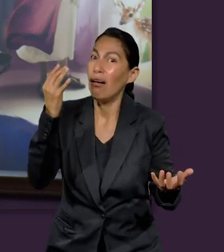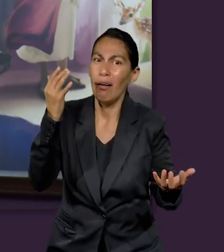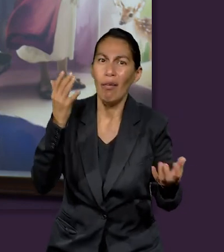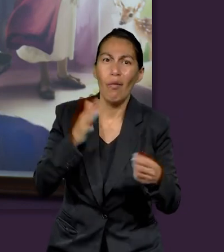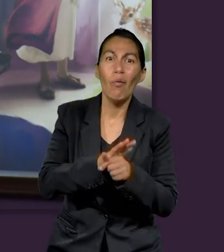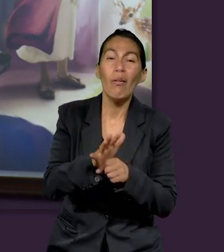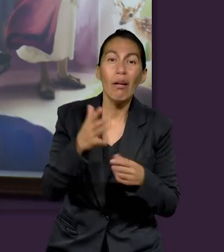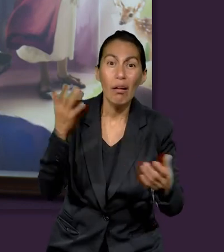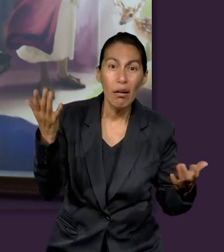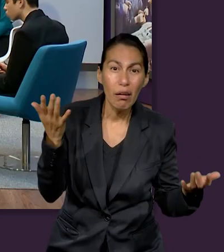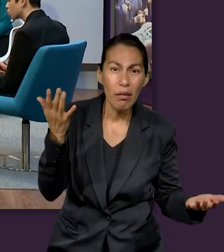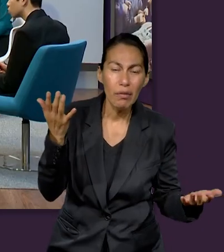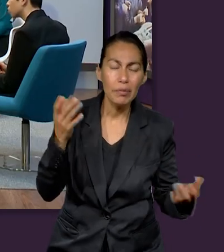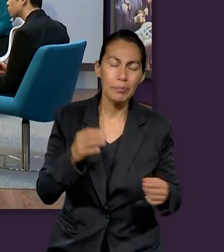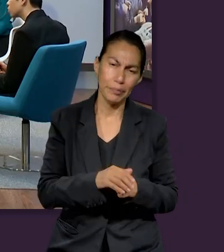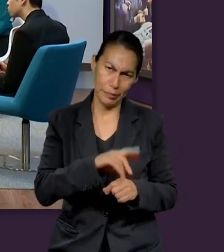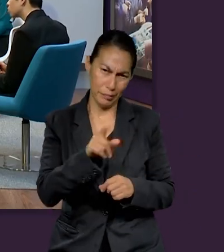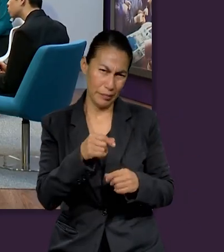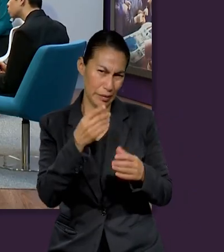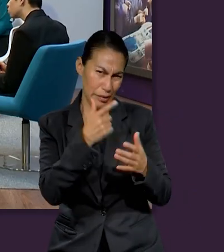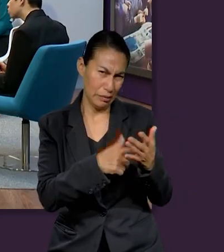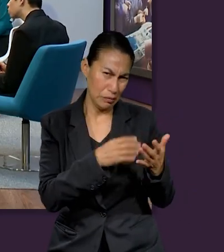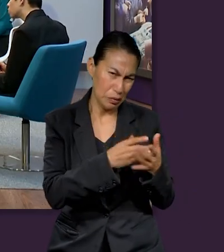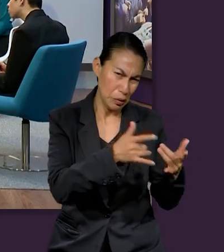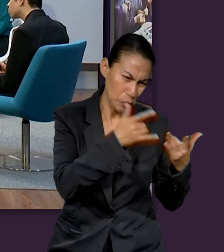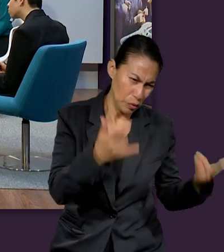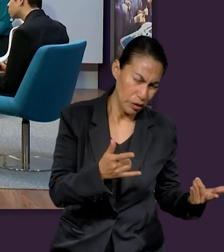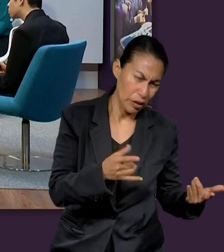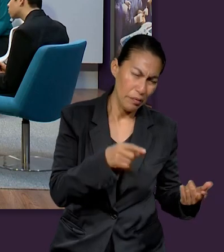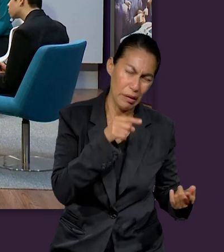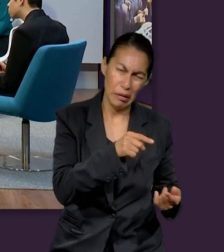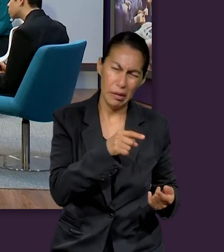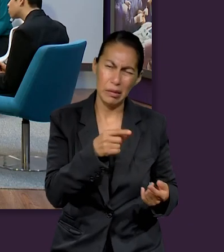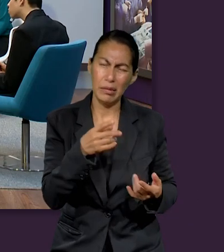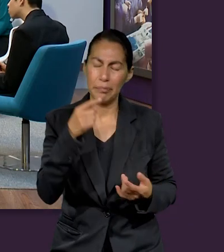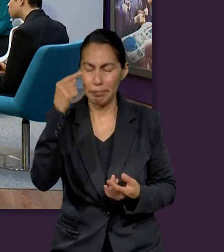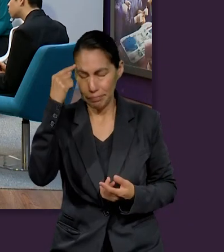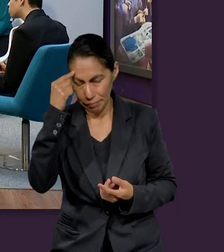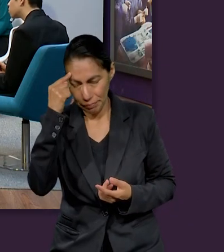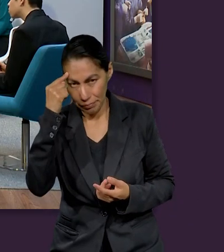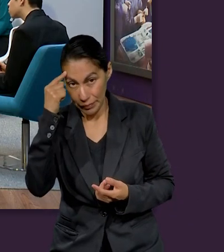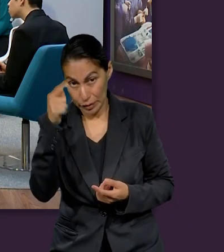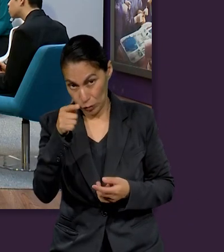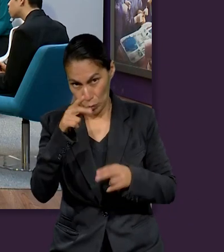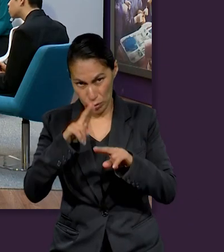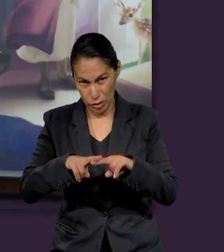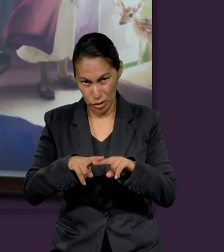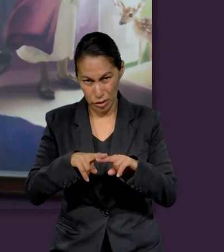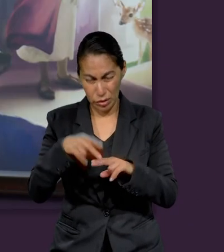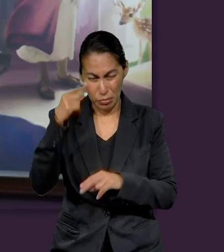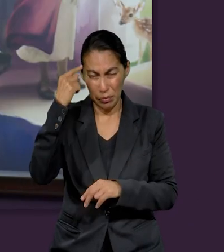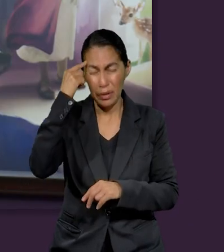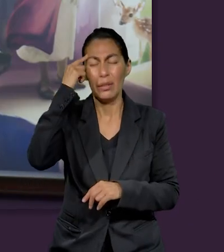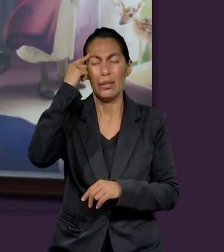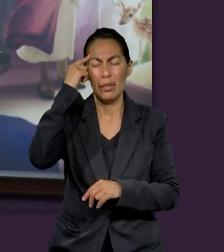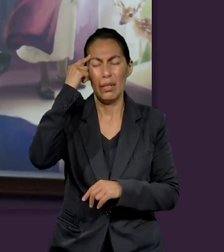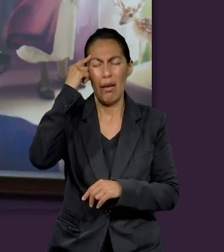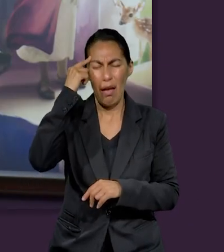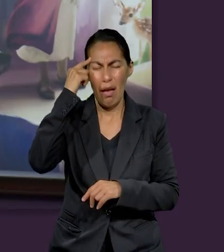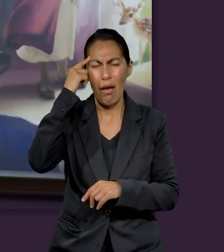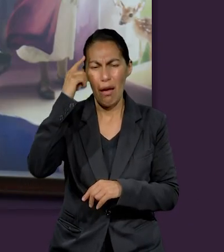allí también estará vuestro corazón Dónde está nuestro corazón y de por sí es al final de la lección del rico insensato nos dice